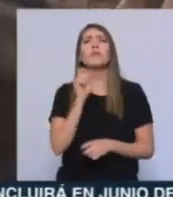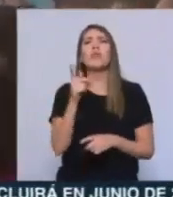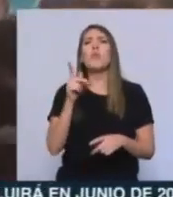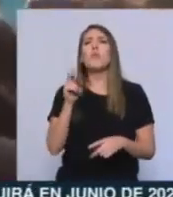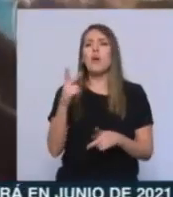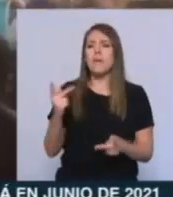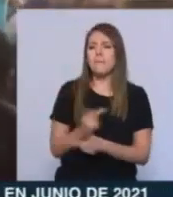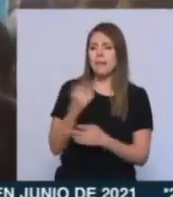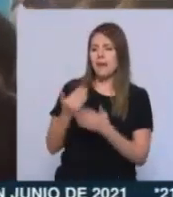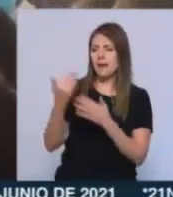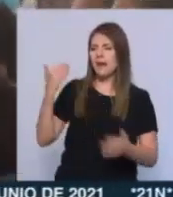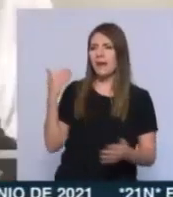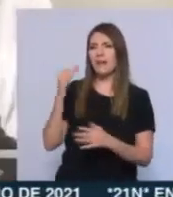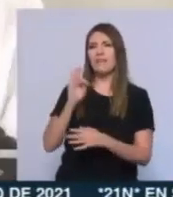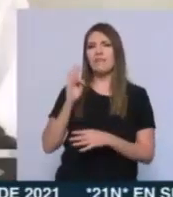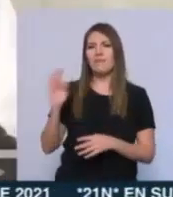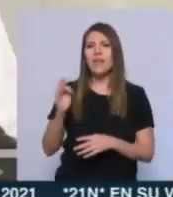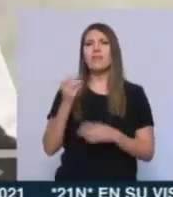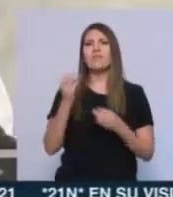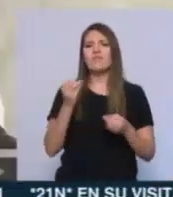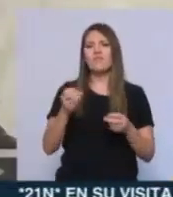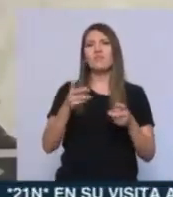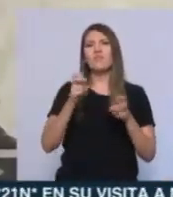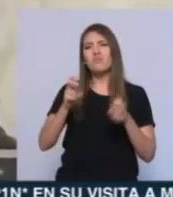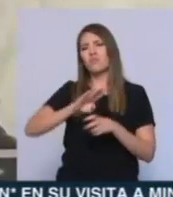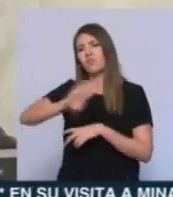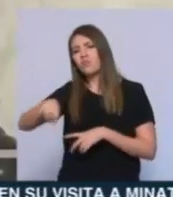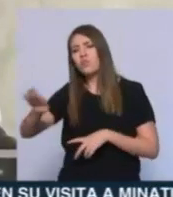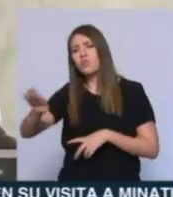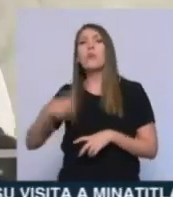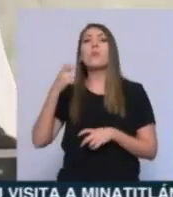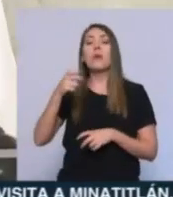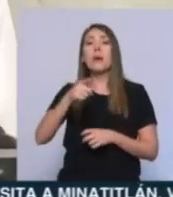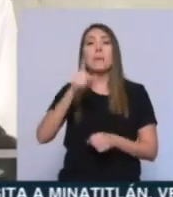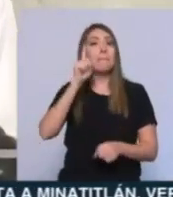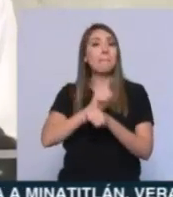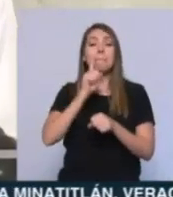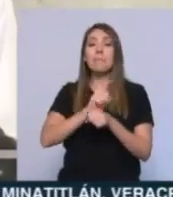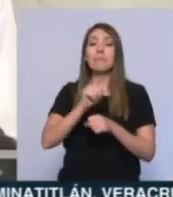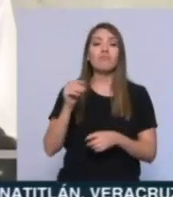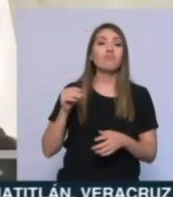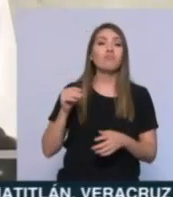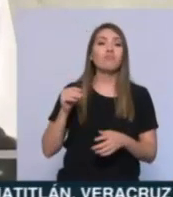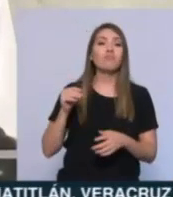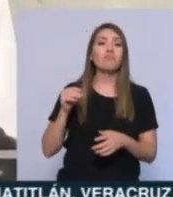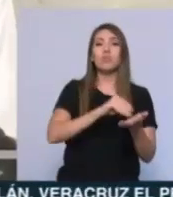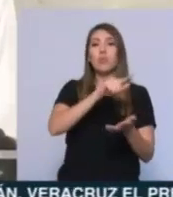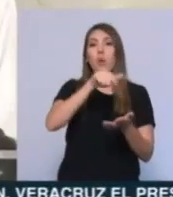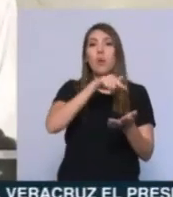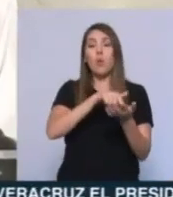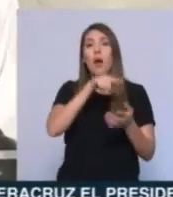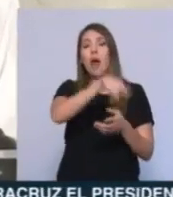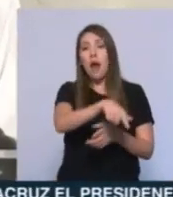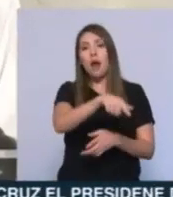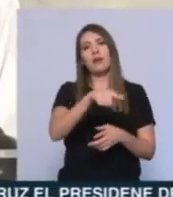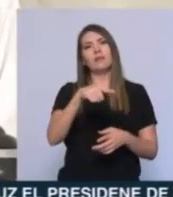violentos ocurridos en fechas recientes en Minatitlán y que fueron la razón principal para que la primera coordinación de Guardia Nacional se instalara aquí.